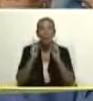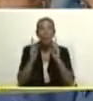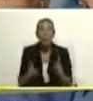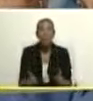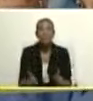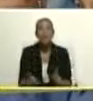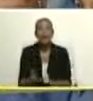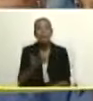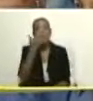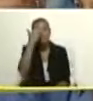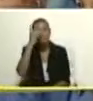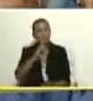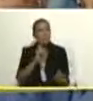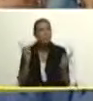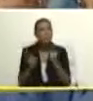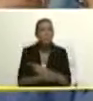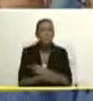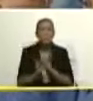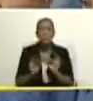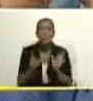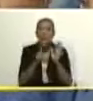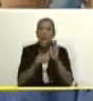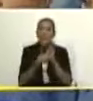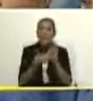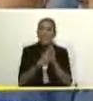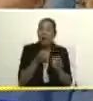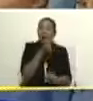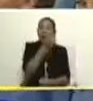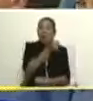de convertirse en bachilleres